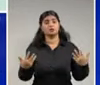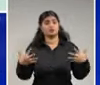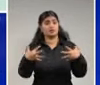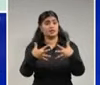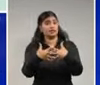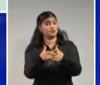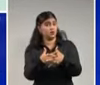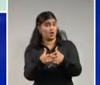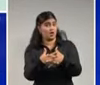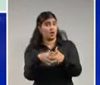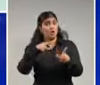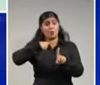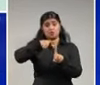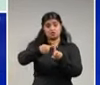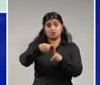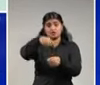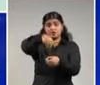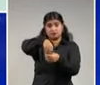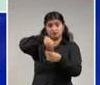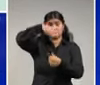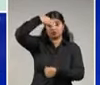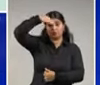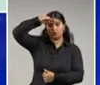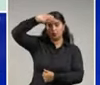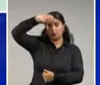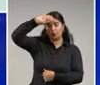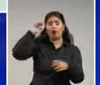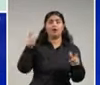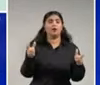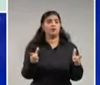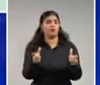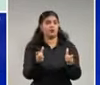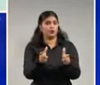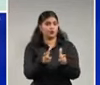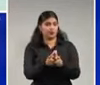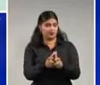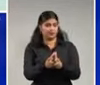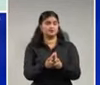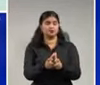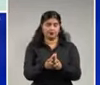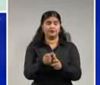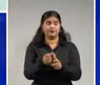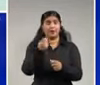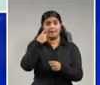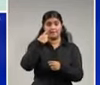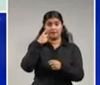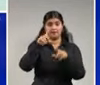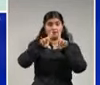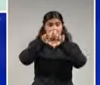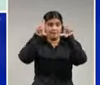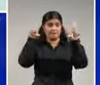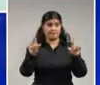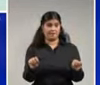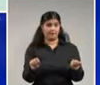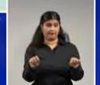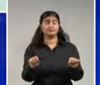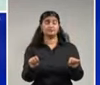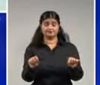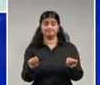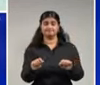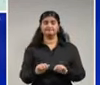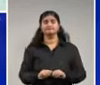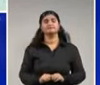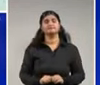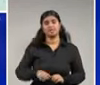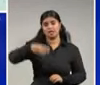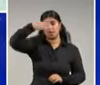casos autóctonos, como podemos ver en el gráfico a continuación, lo cual nos da indiscutiblemente mayor